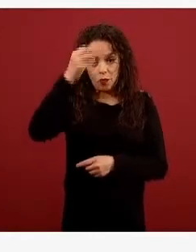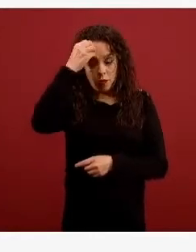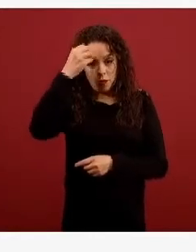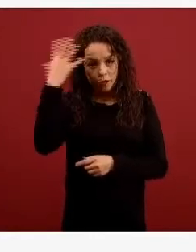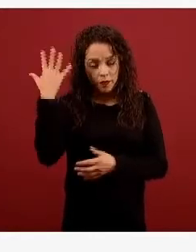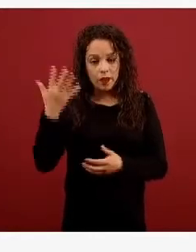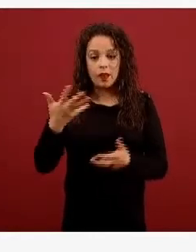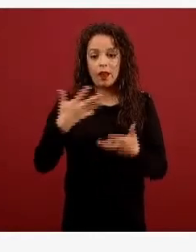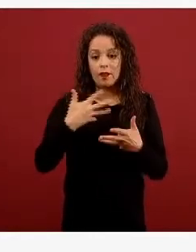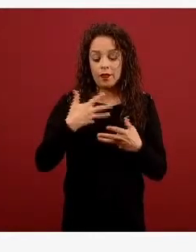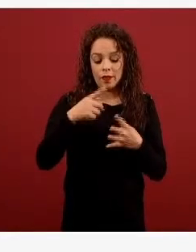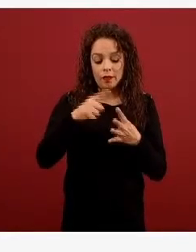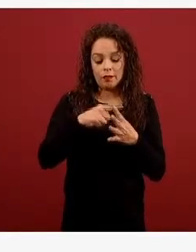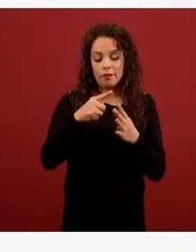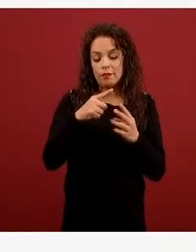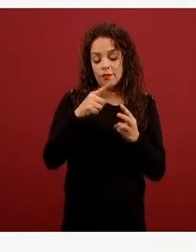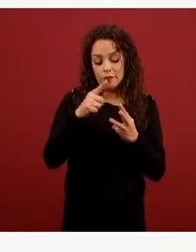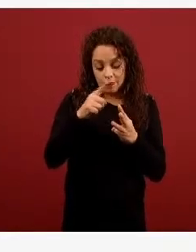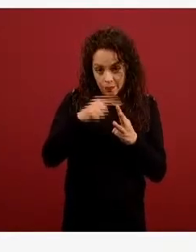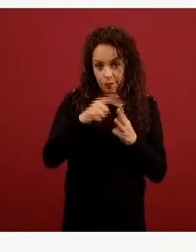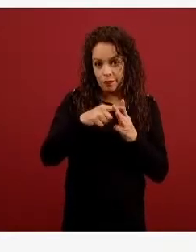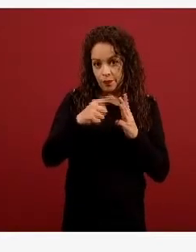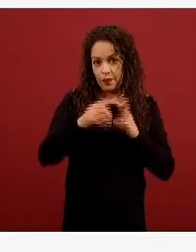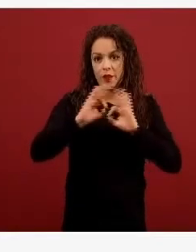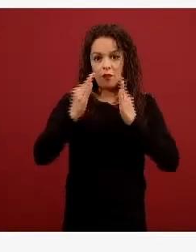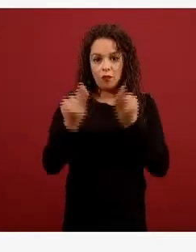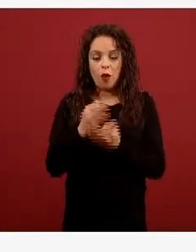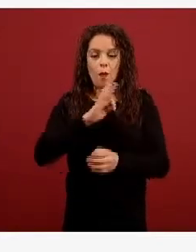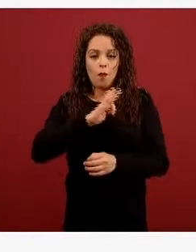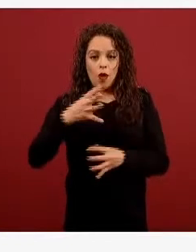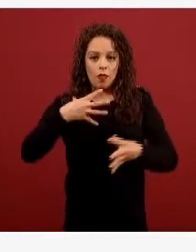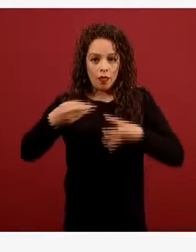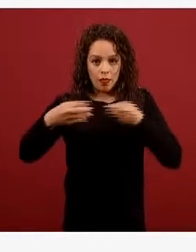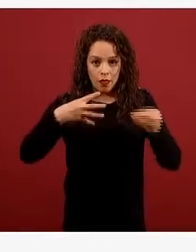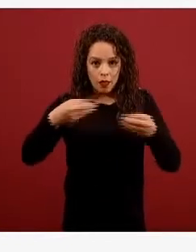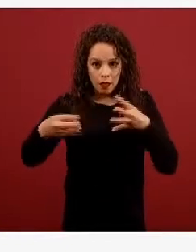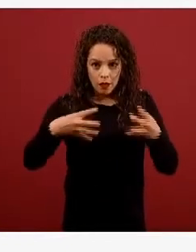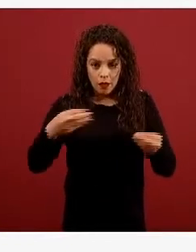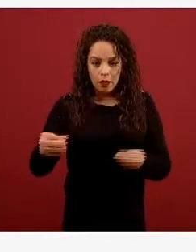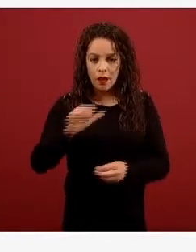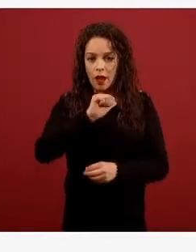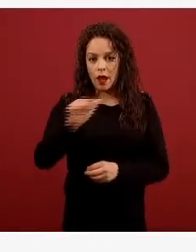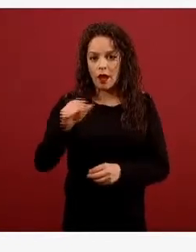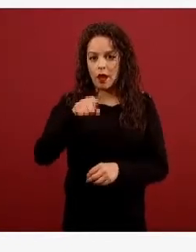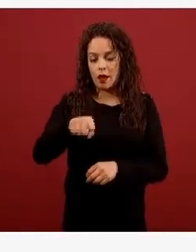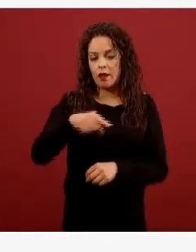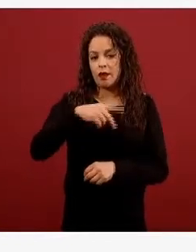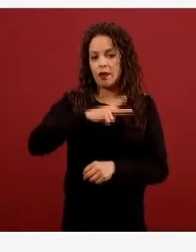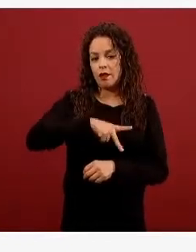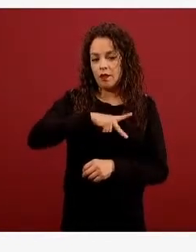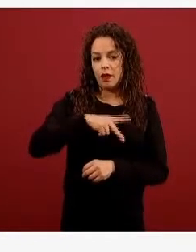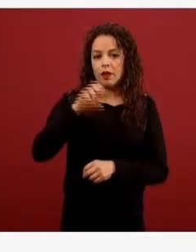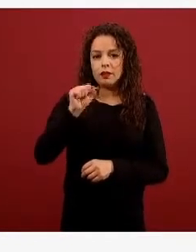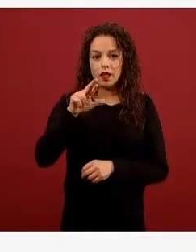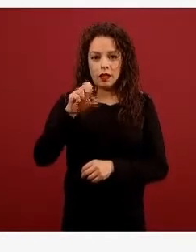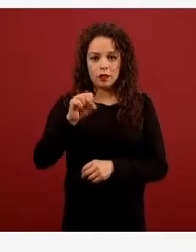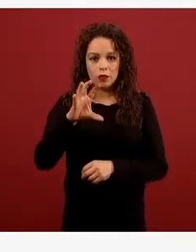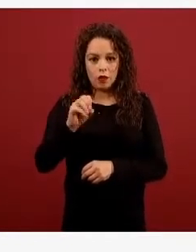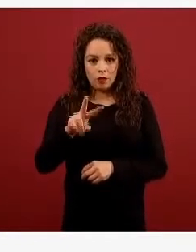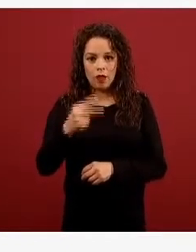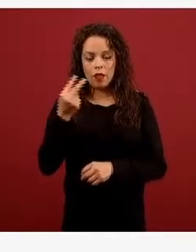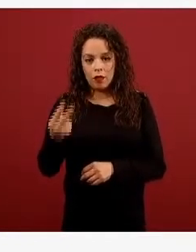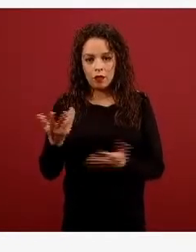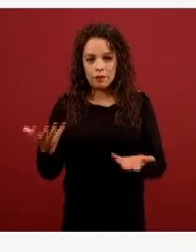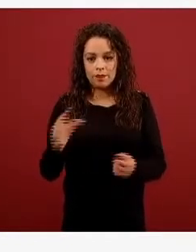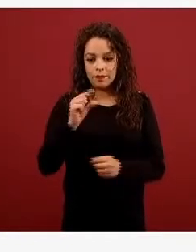formas con las cuales uno se puede contagiar por SARS-CoV-2. Número 1, como explicaba hace un momento